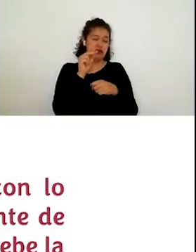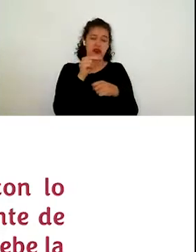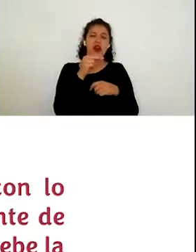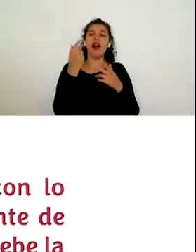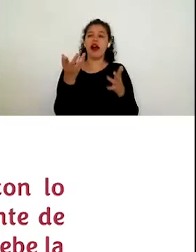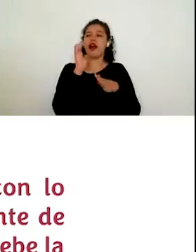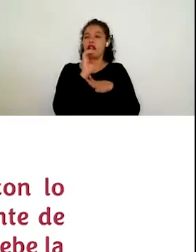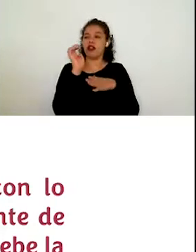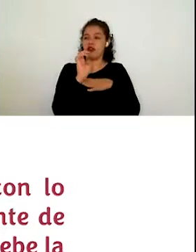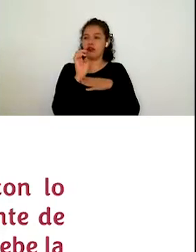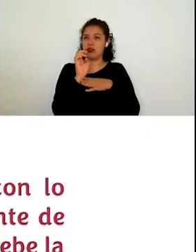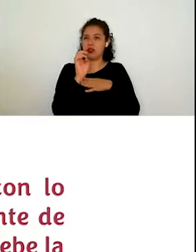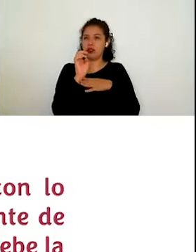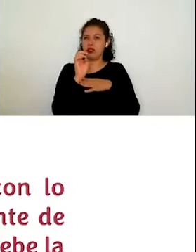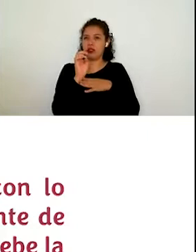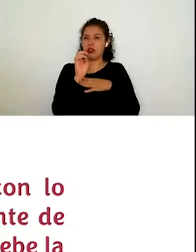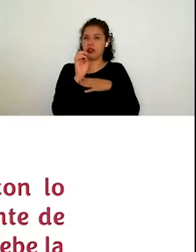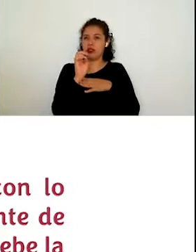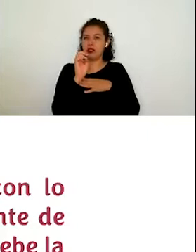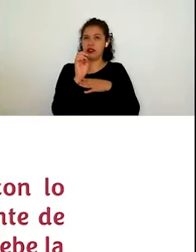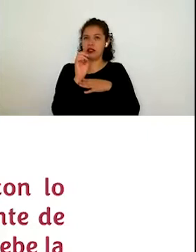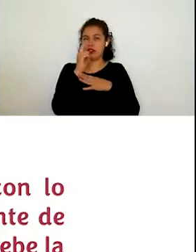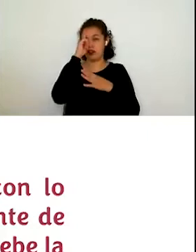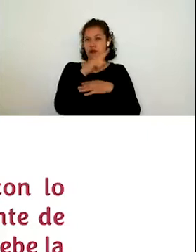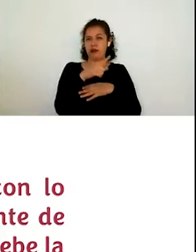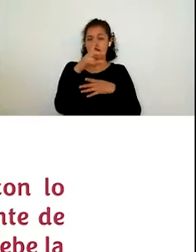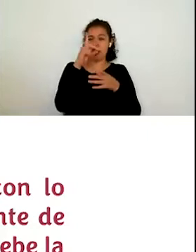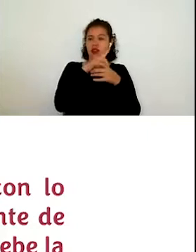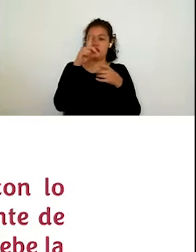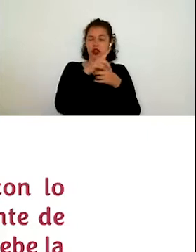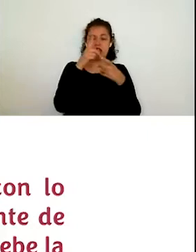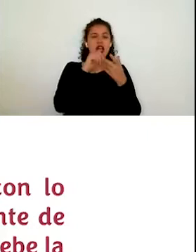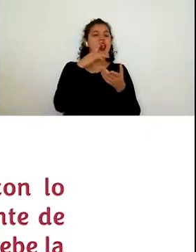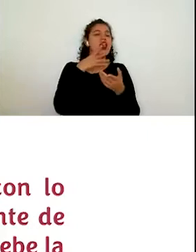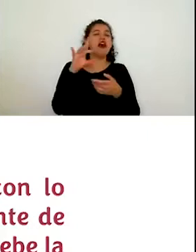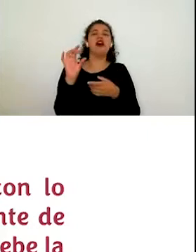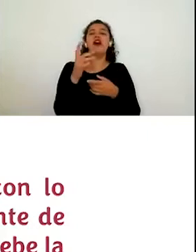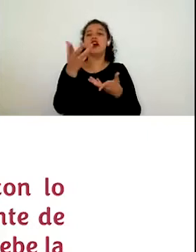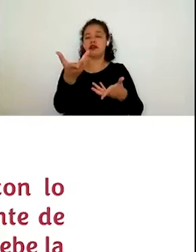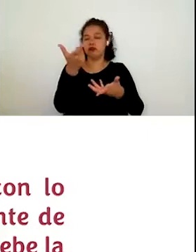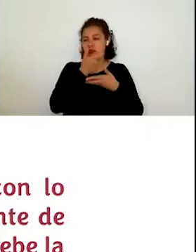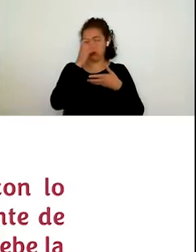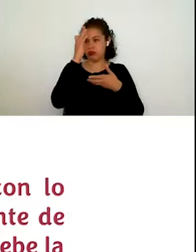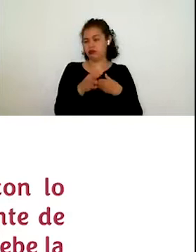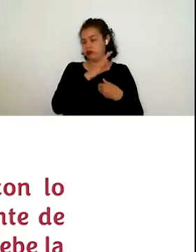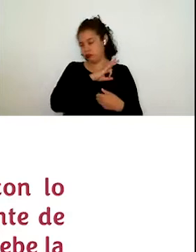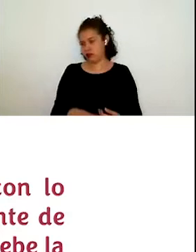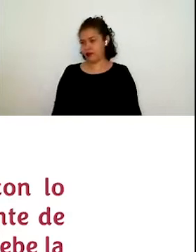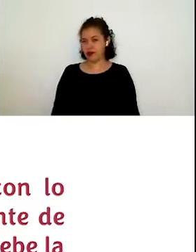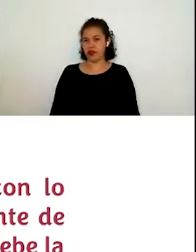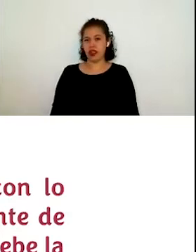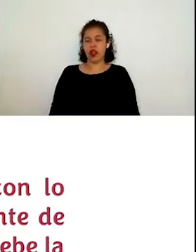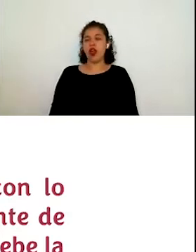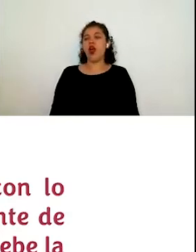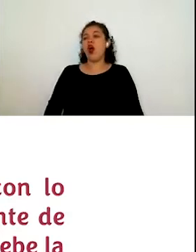necesitan como tal autorización para recibir esa donación pura y simple. La excepción es cuando son condicionales,